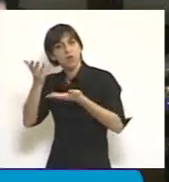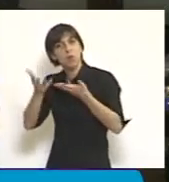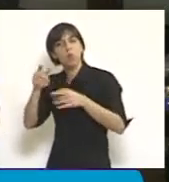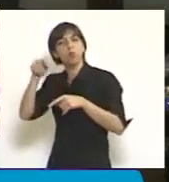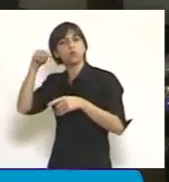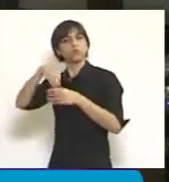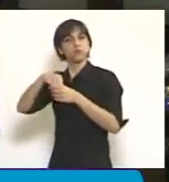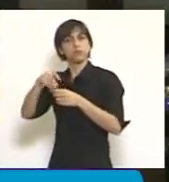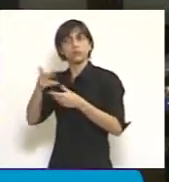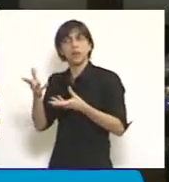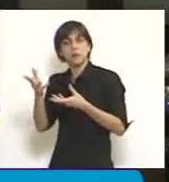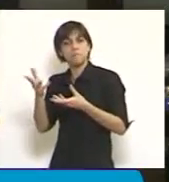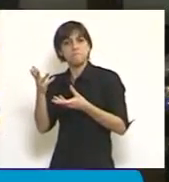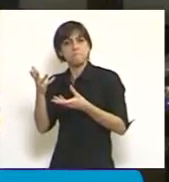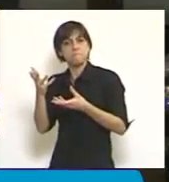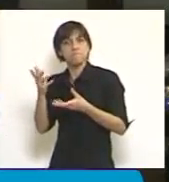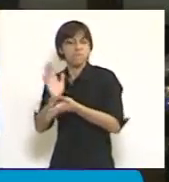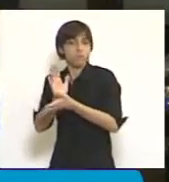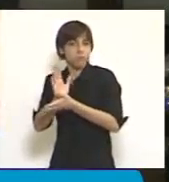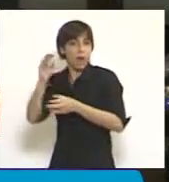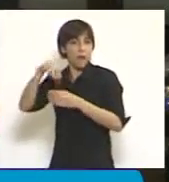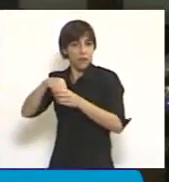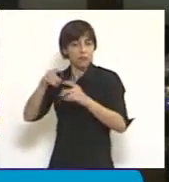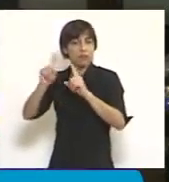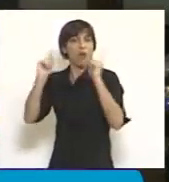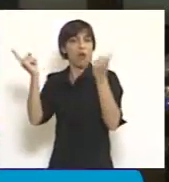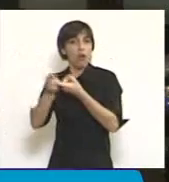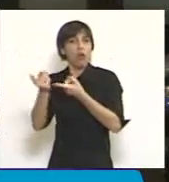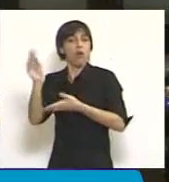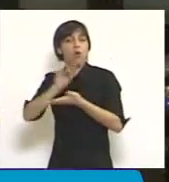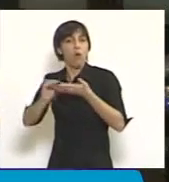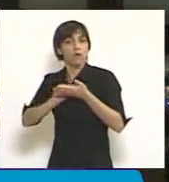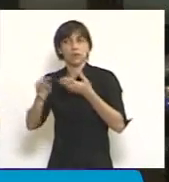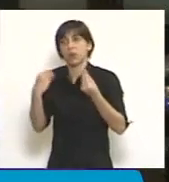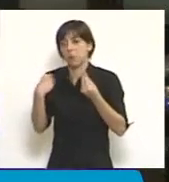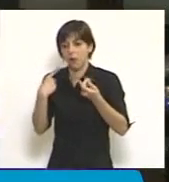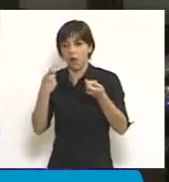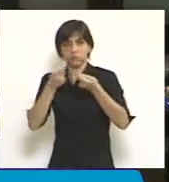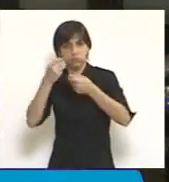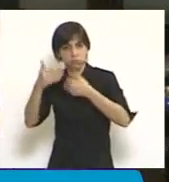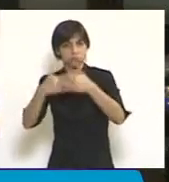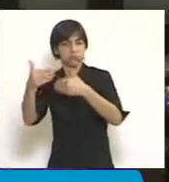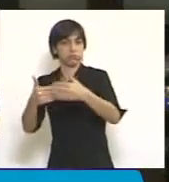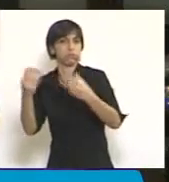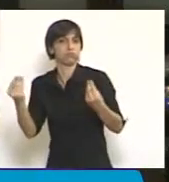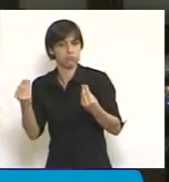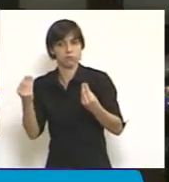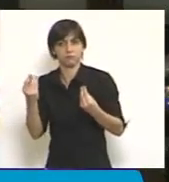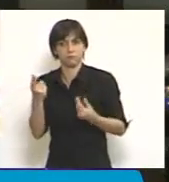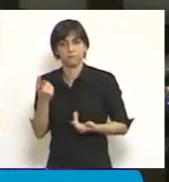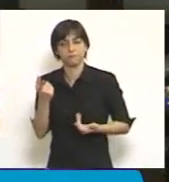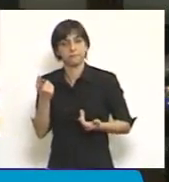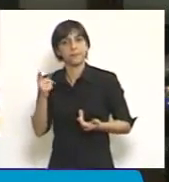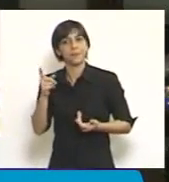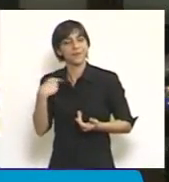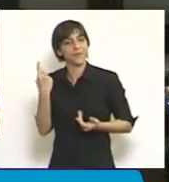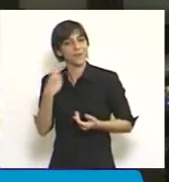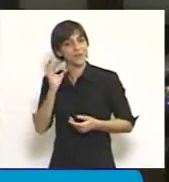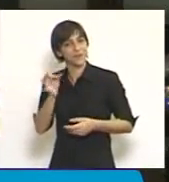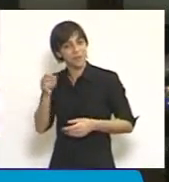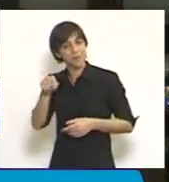está designado este Código Procesal Penal. Con otra inconsistencia mayor, y es que las nuevas oficinas judiciales,